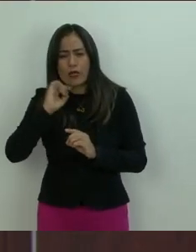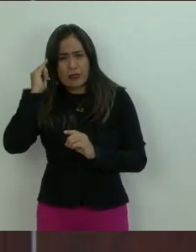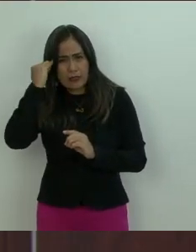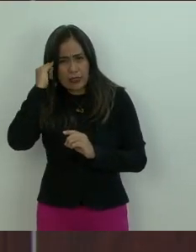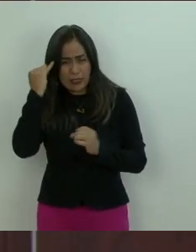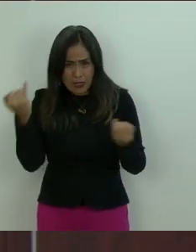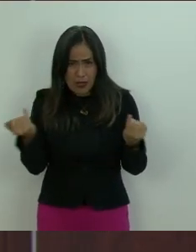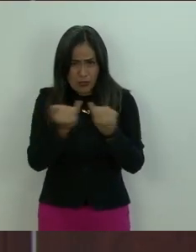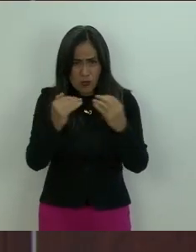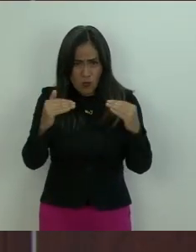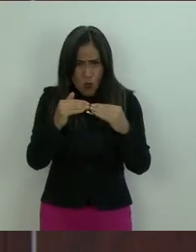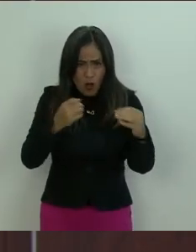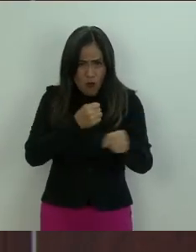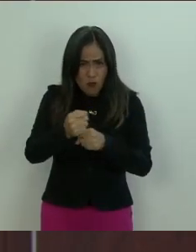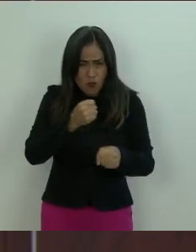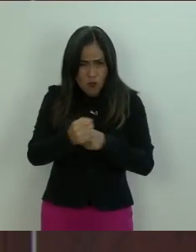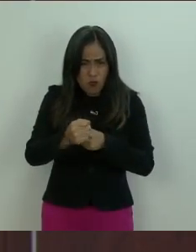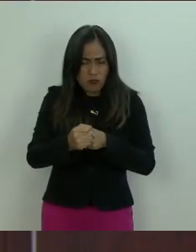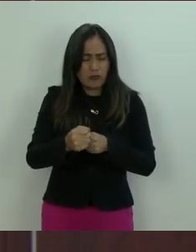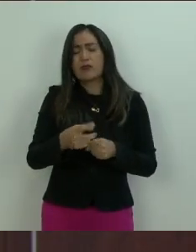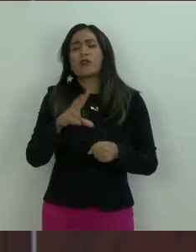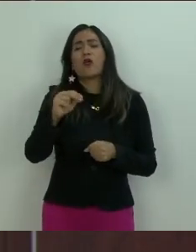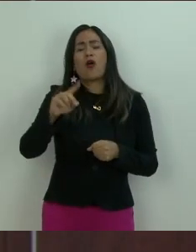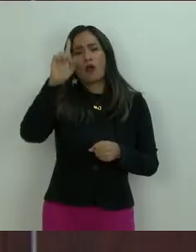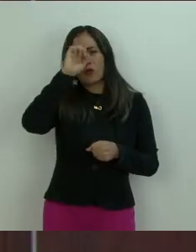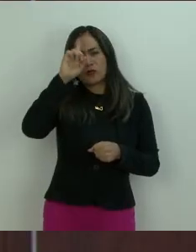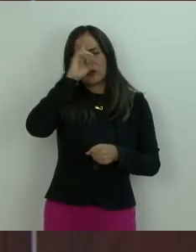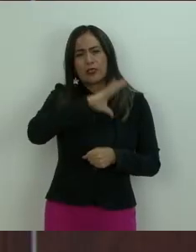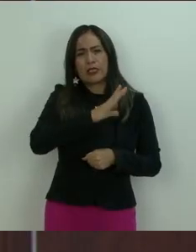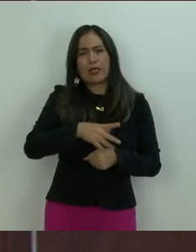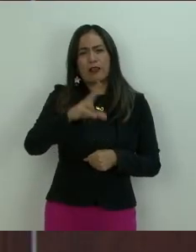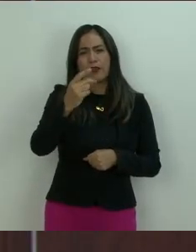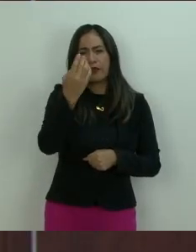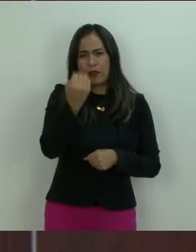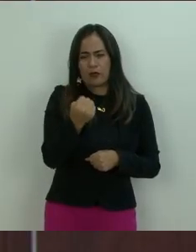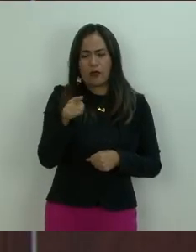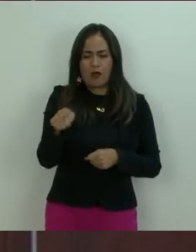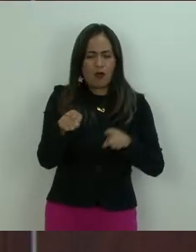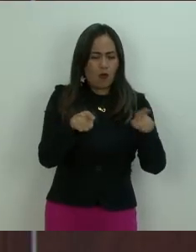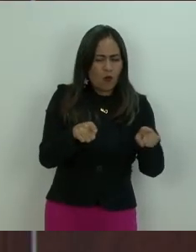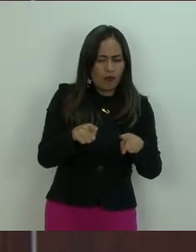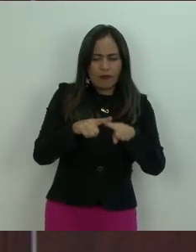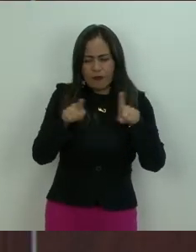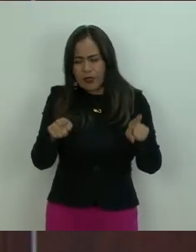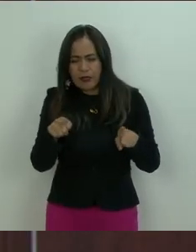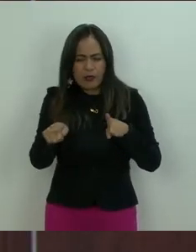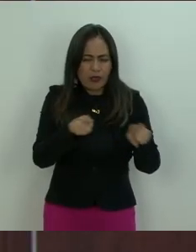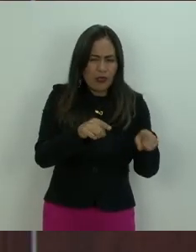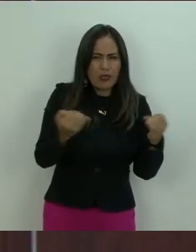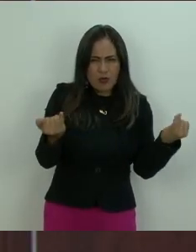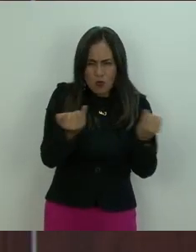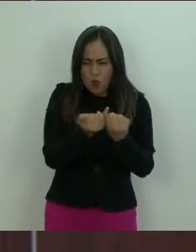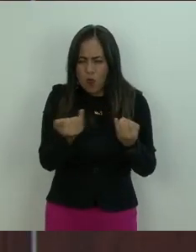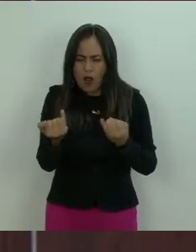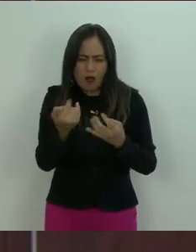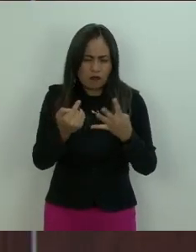General 39 nos pide todo el tiempo que estemos haciendo esta distinción y además que pensemos en mujer